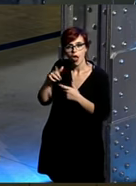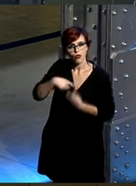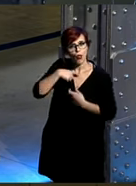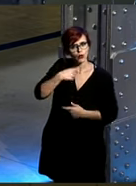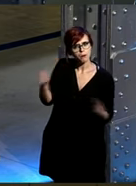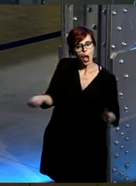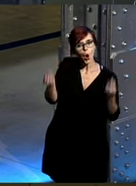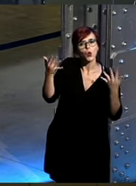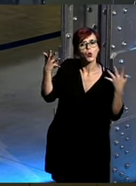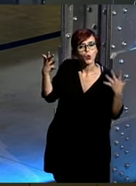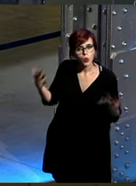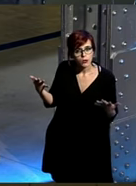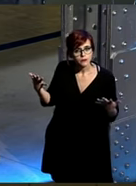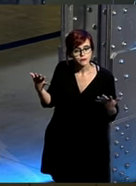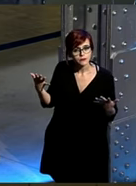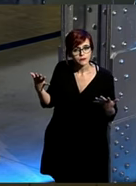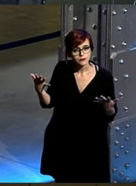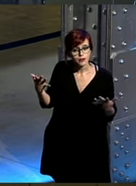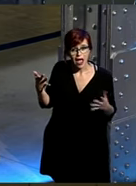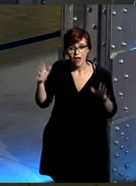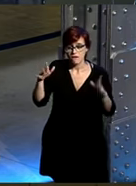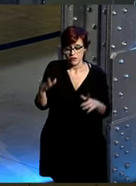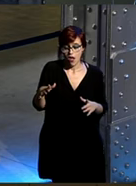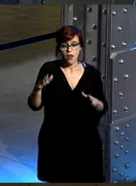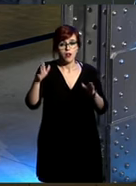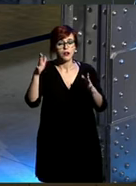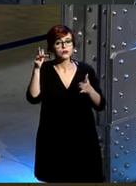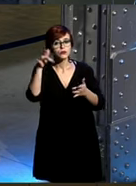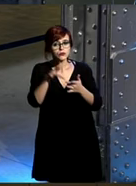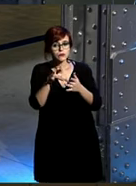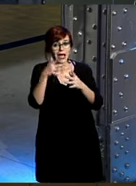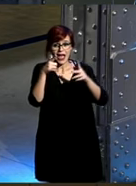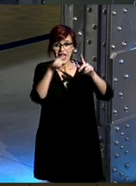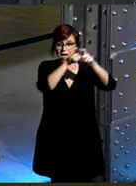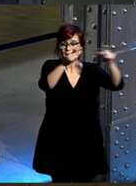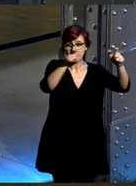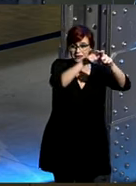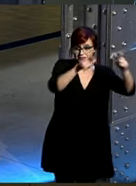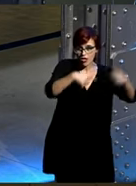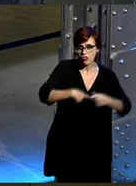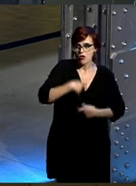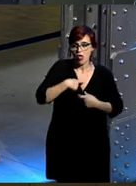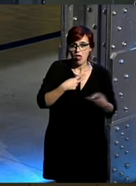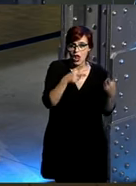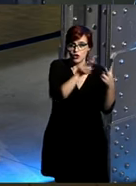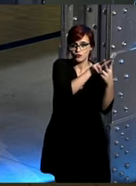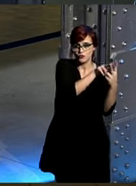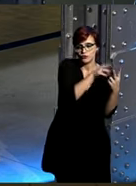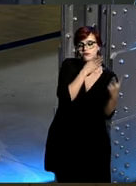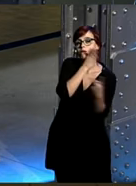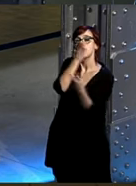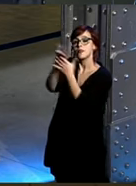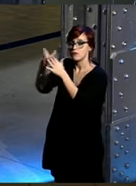ciudadanos? Seguramente hay un gran punto de encuentro con lo que en realidad están buscando las empresas en estos momentos. Y no es porque haya un gran pacto